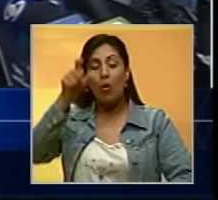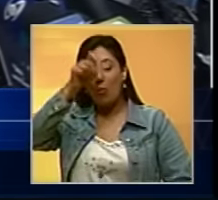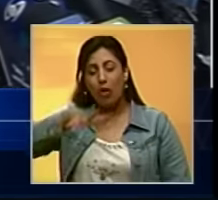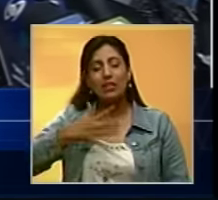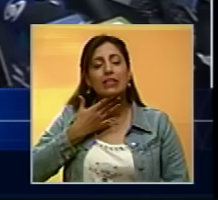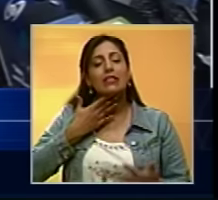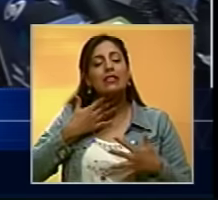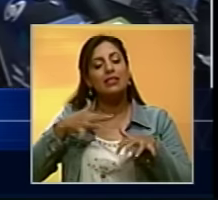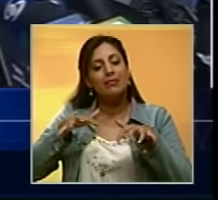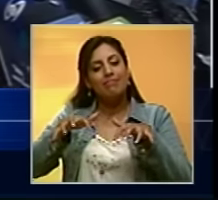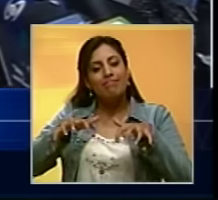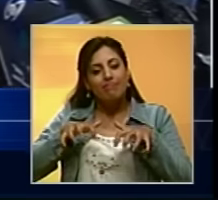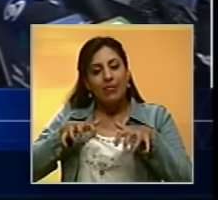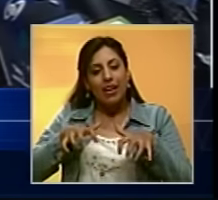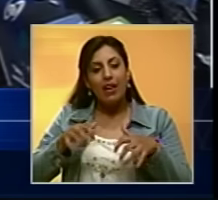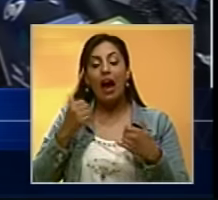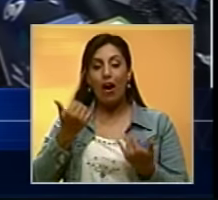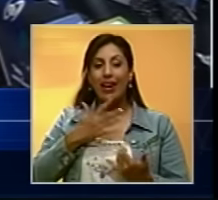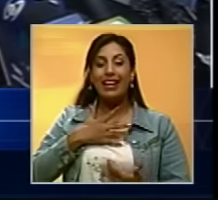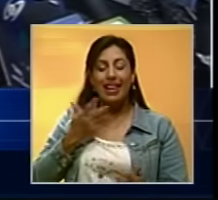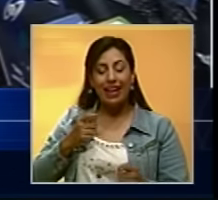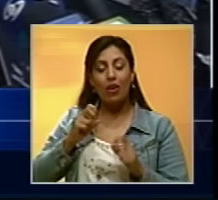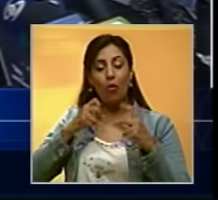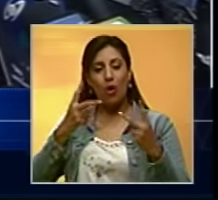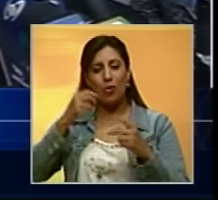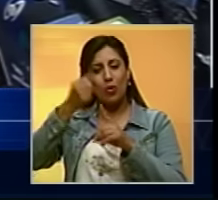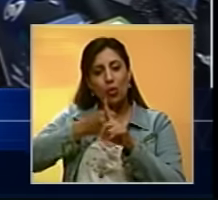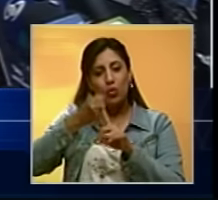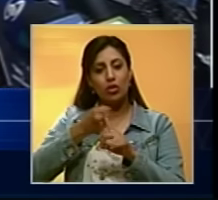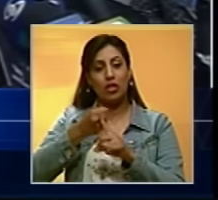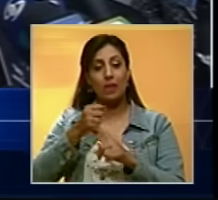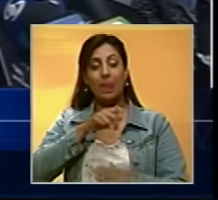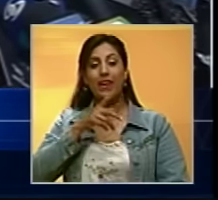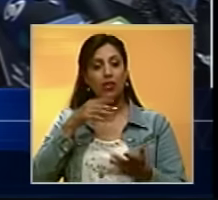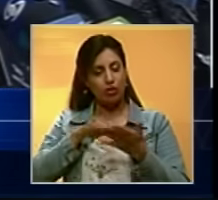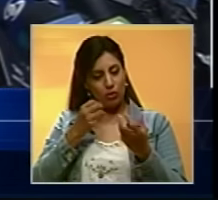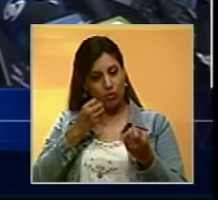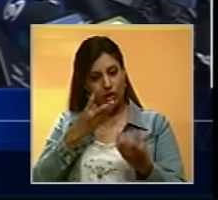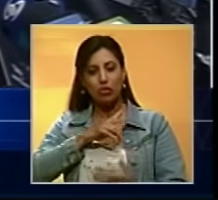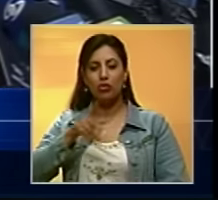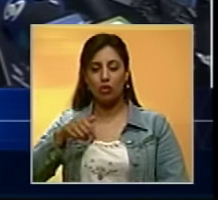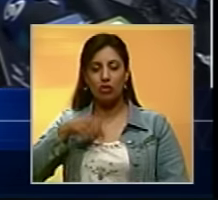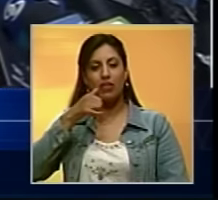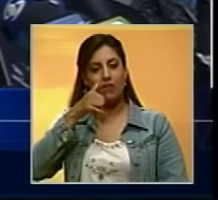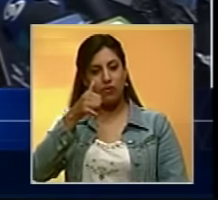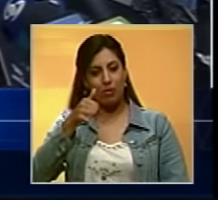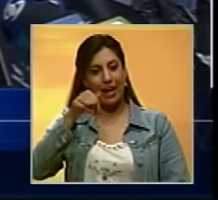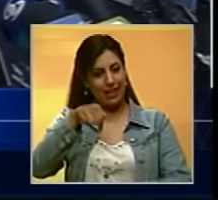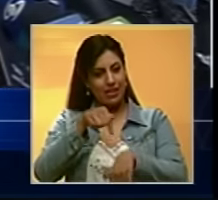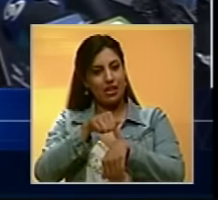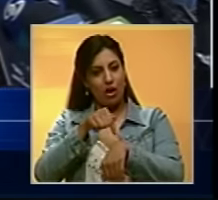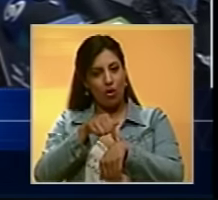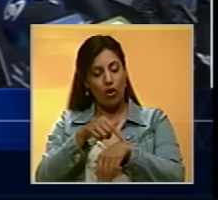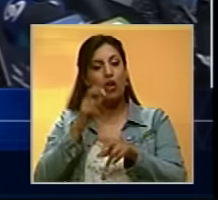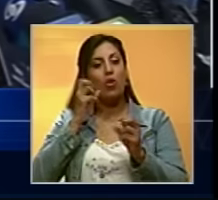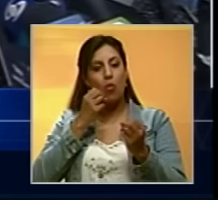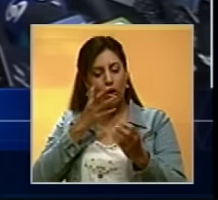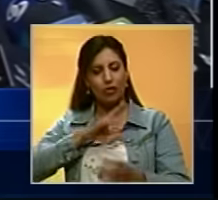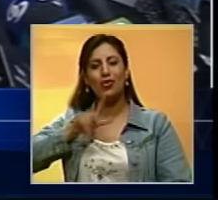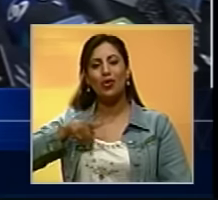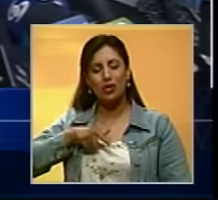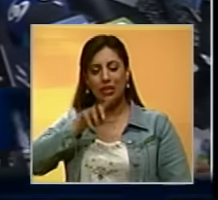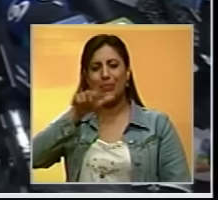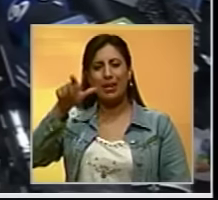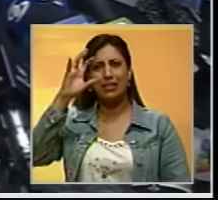pueblo venezolano desea quiere y por lo que está luchando eso es lo que queríamos informar a esta hora conocer la